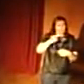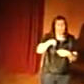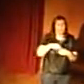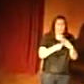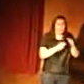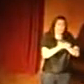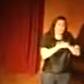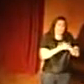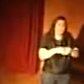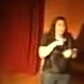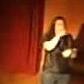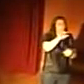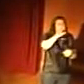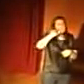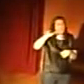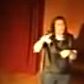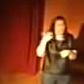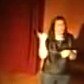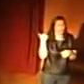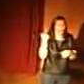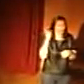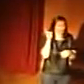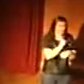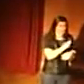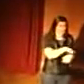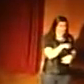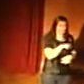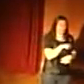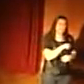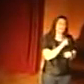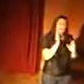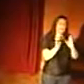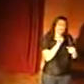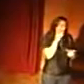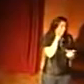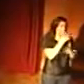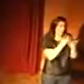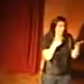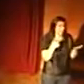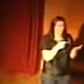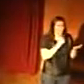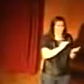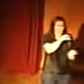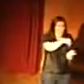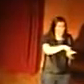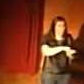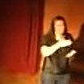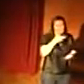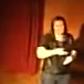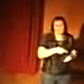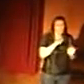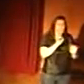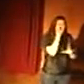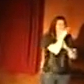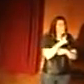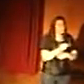viajeros extranjeros en España durante el Romanticismo y su capital eh presencia e importancia para el desarrollo de la pintura romántica